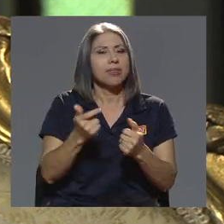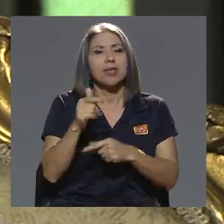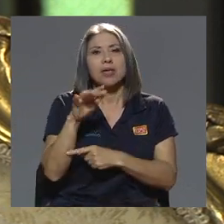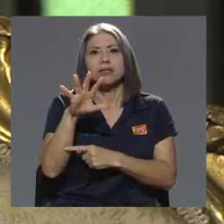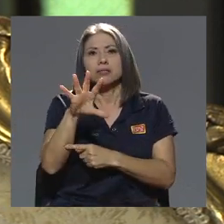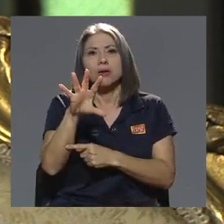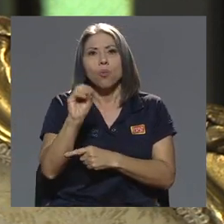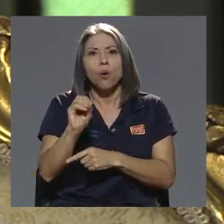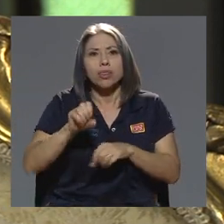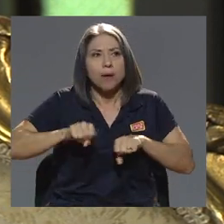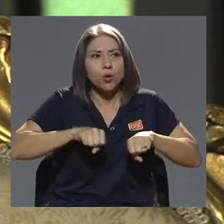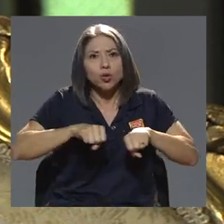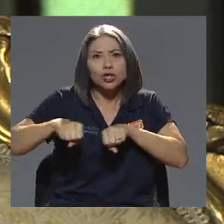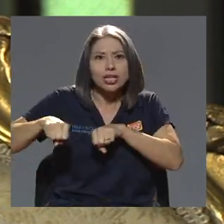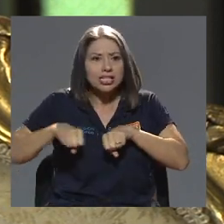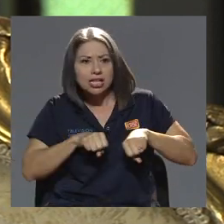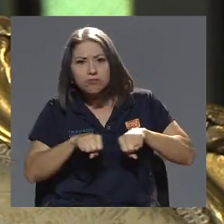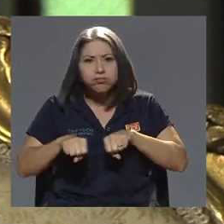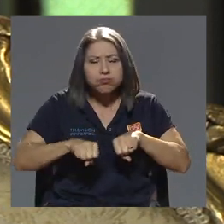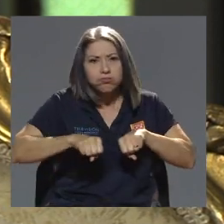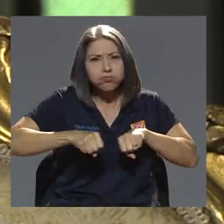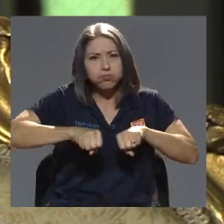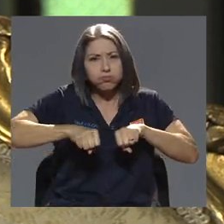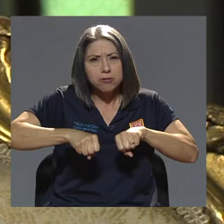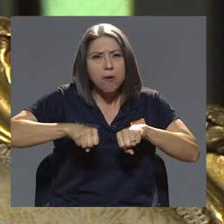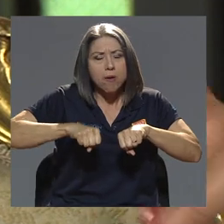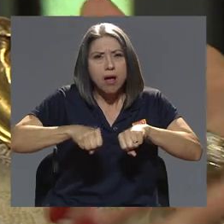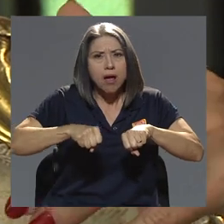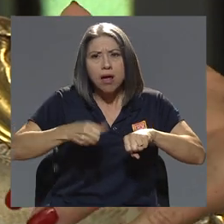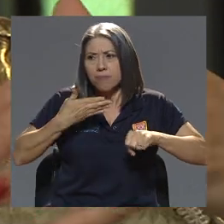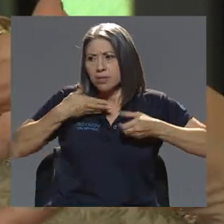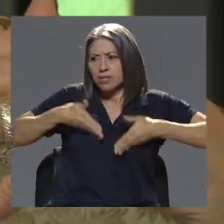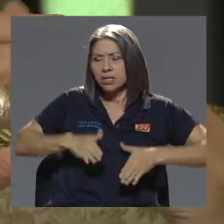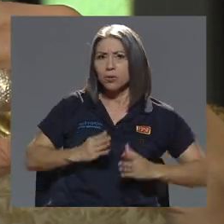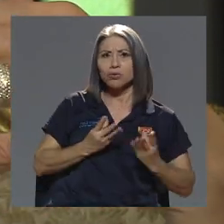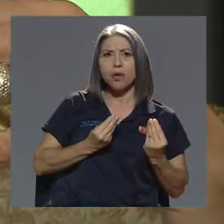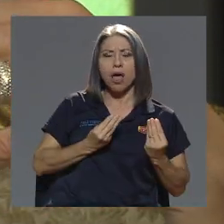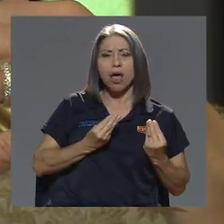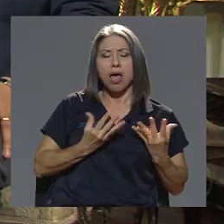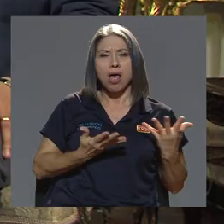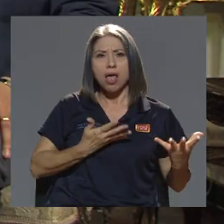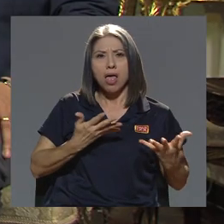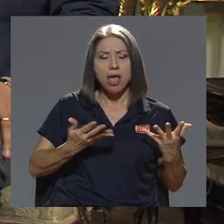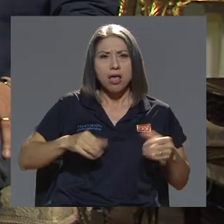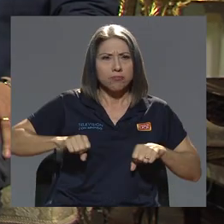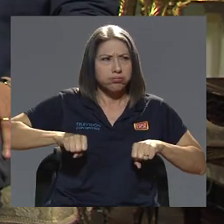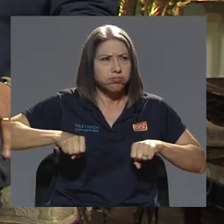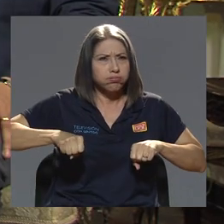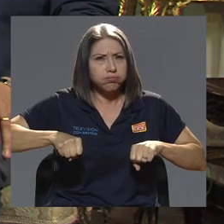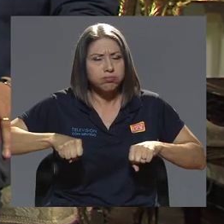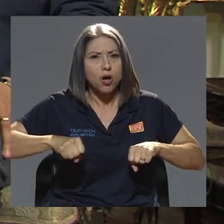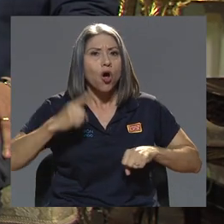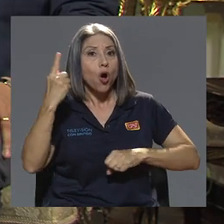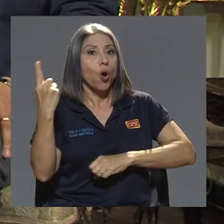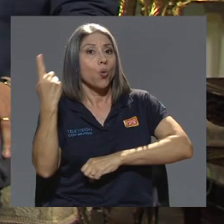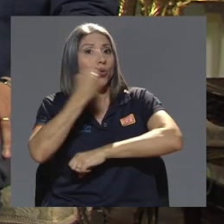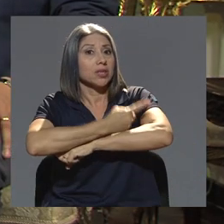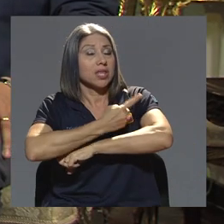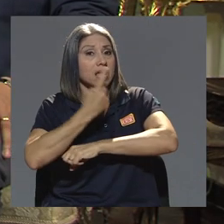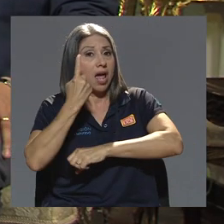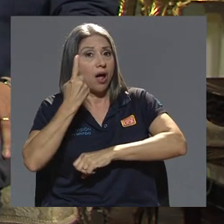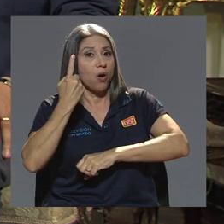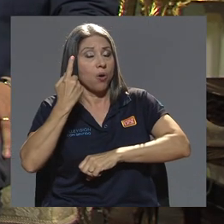las motocicletas. Los chiquillos quedaban aterrorizados. O un día que de la nada se bajó una motocicleta,